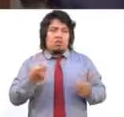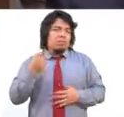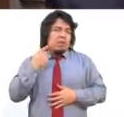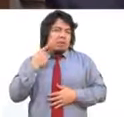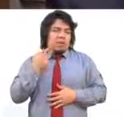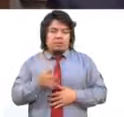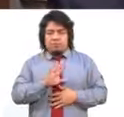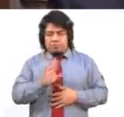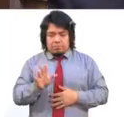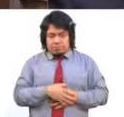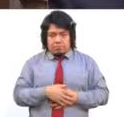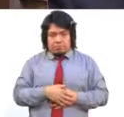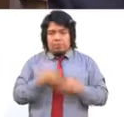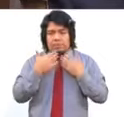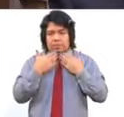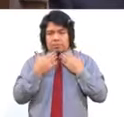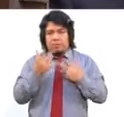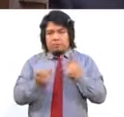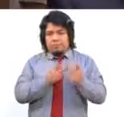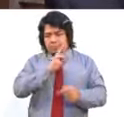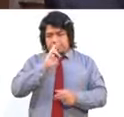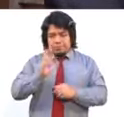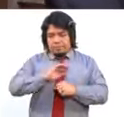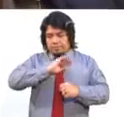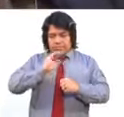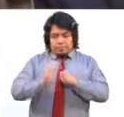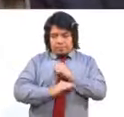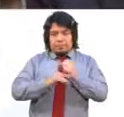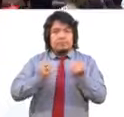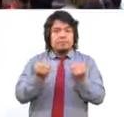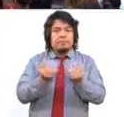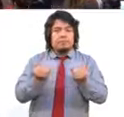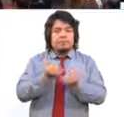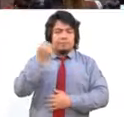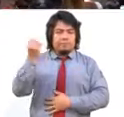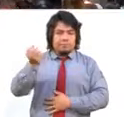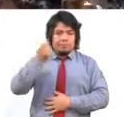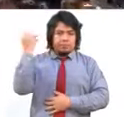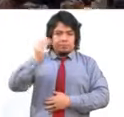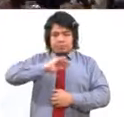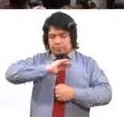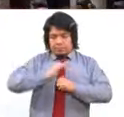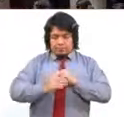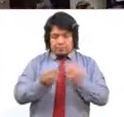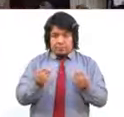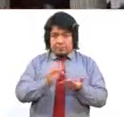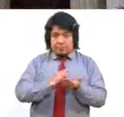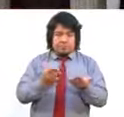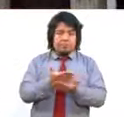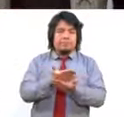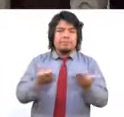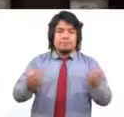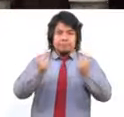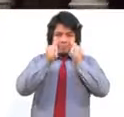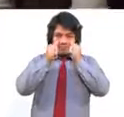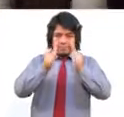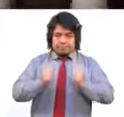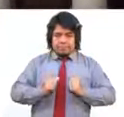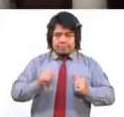gracias a todos. Buen día. Cerramos sesión de preguntas y respuestas y así finalizamos este acto. Agradecemos a ustedes su amable